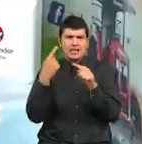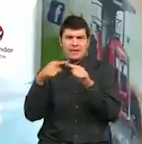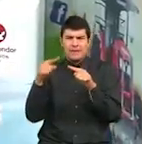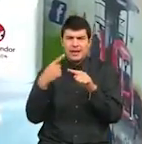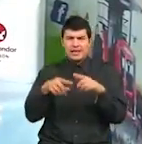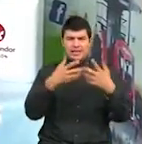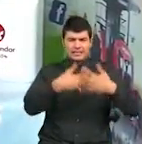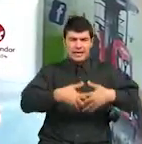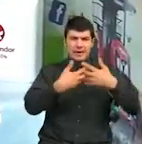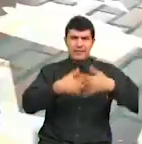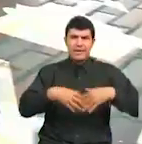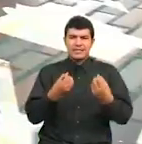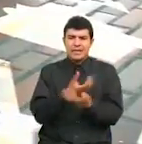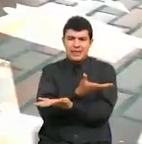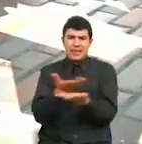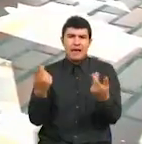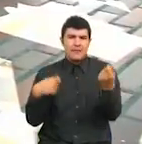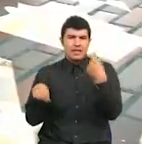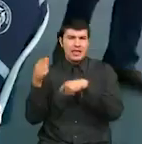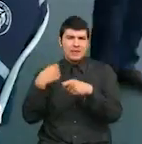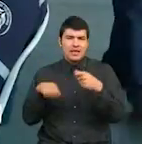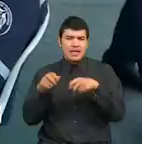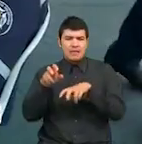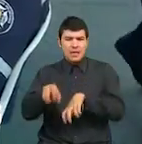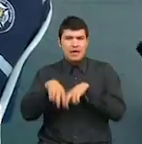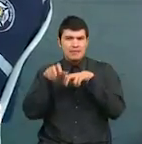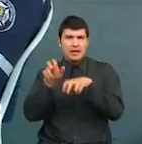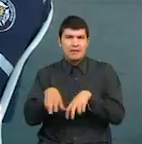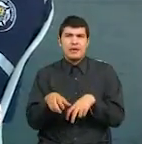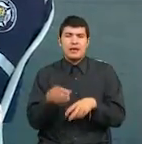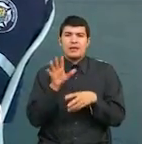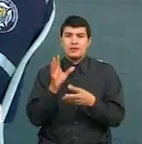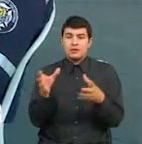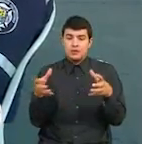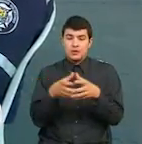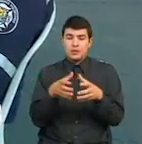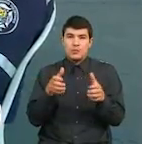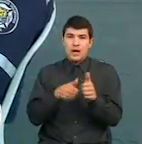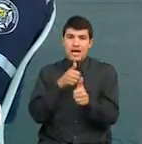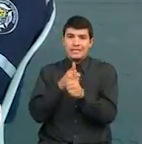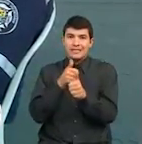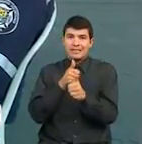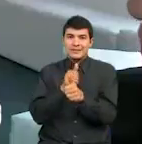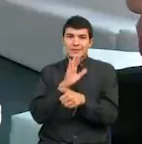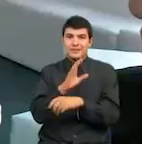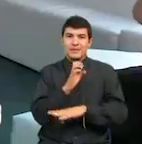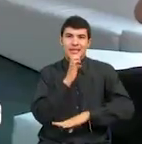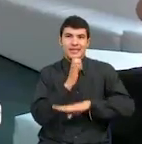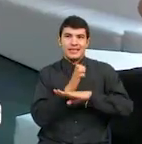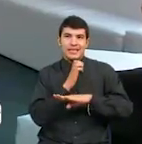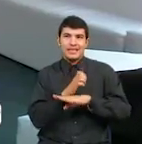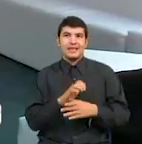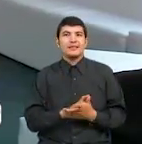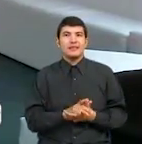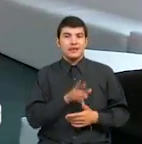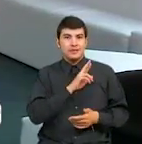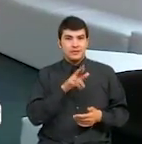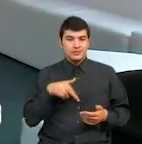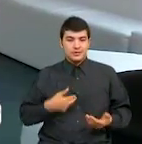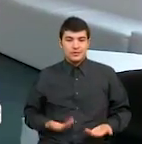de insumos y maquinaria para el agro, productores, gremios y un nutrido grupo de asesores de la entidad. Estamos